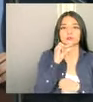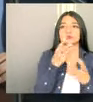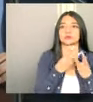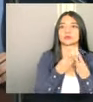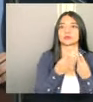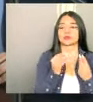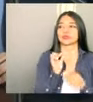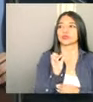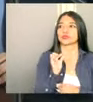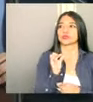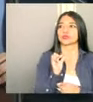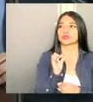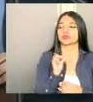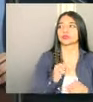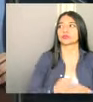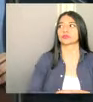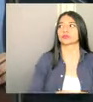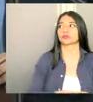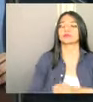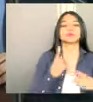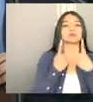con los medios de comunicación las respuestas.